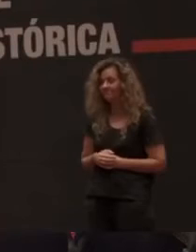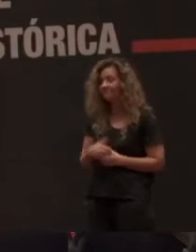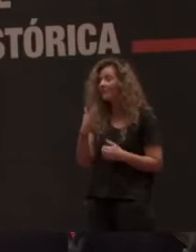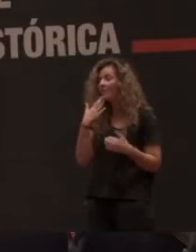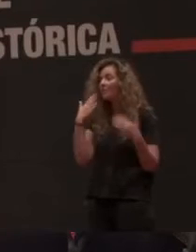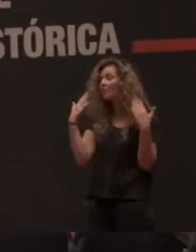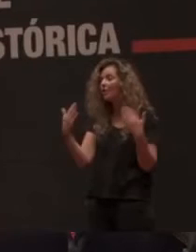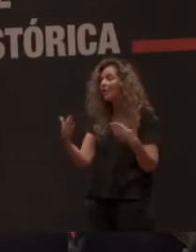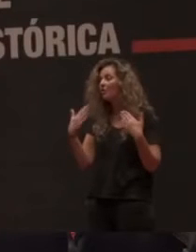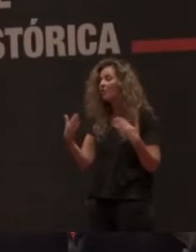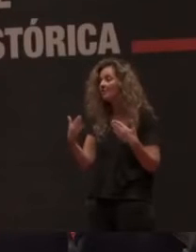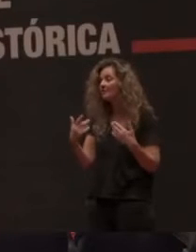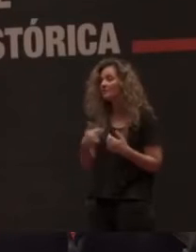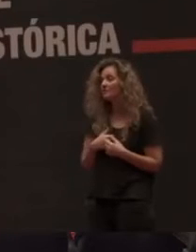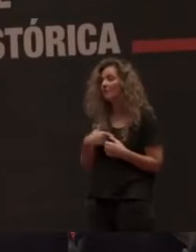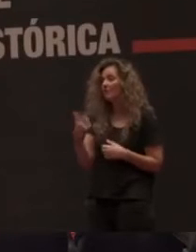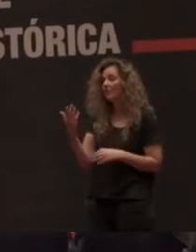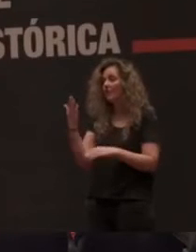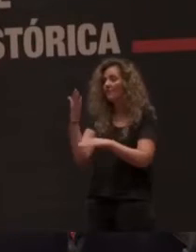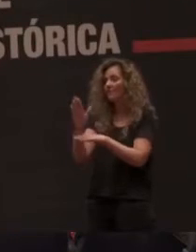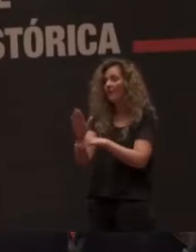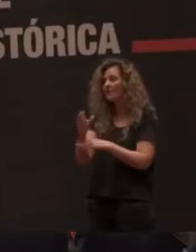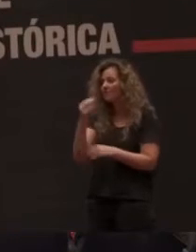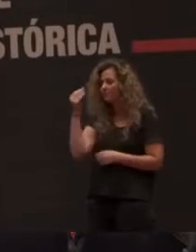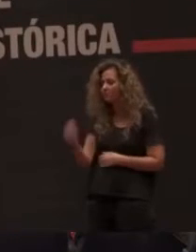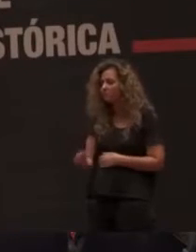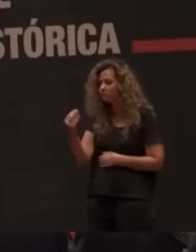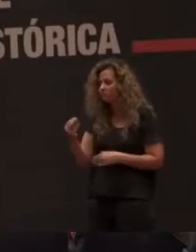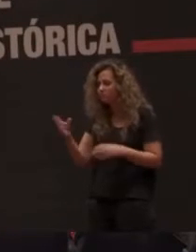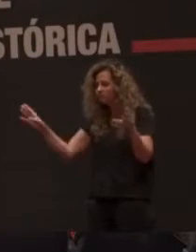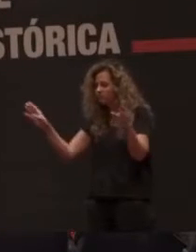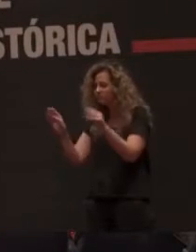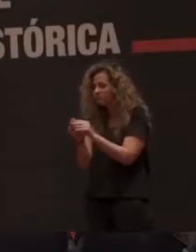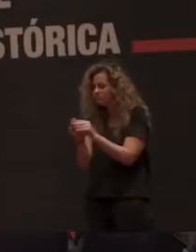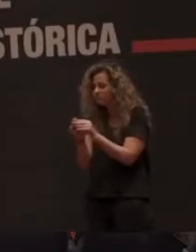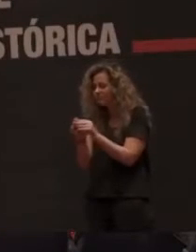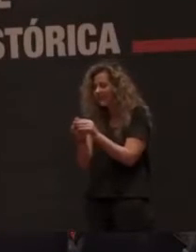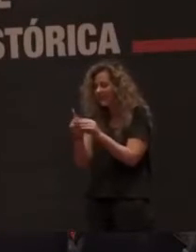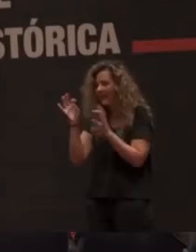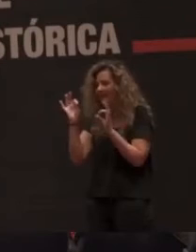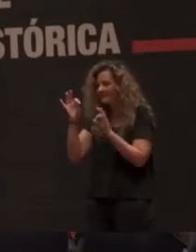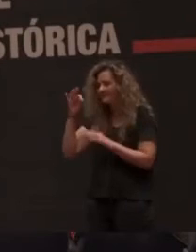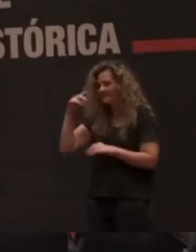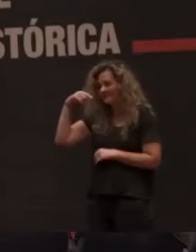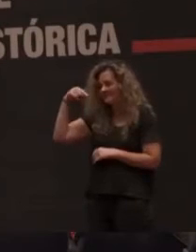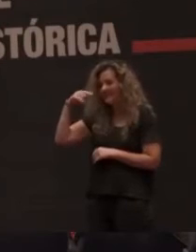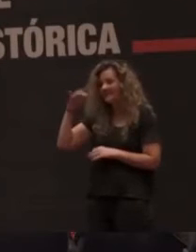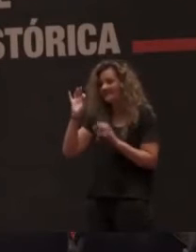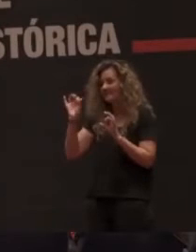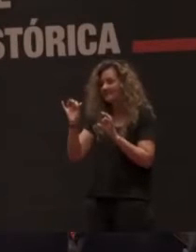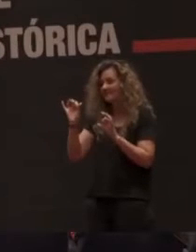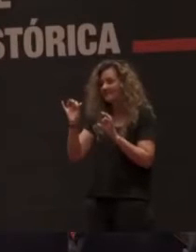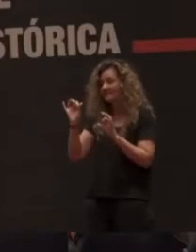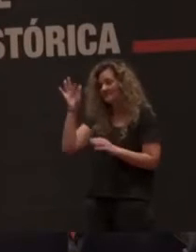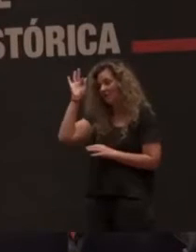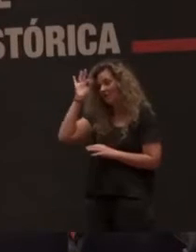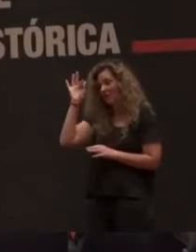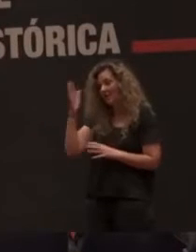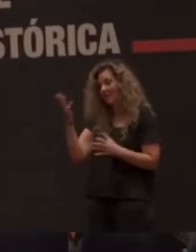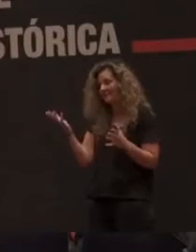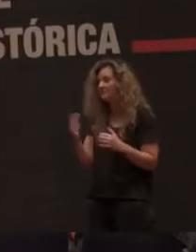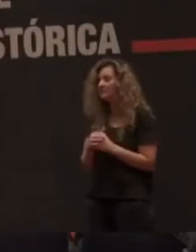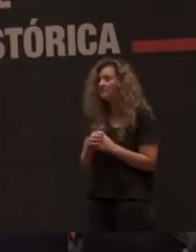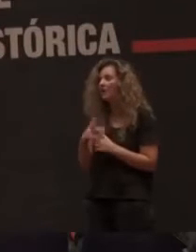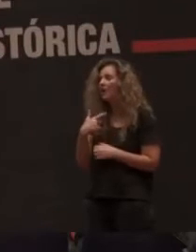Moitas grazas. Foi tan boa no resumo das tesis que xa non sei moito máis que dicir, pero a verdade